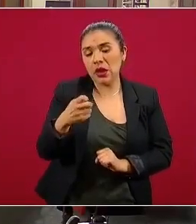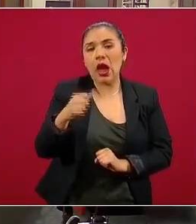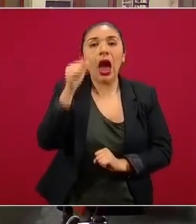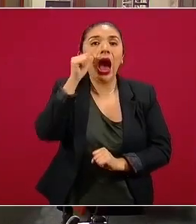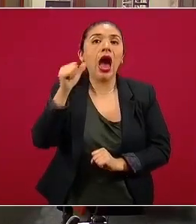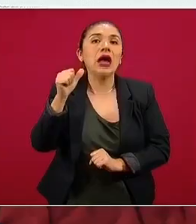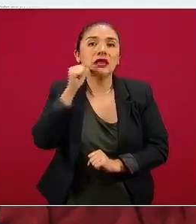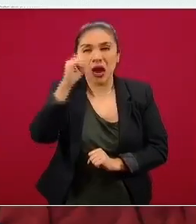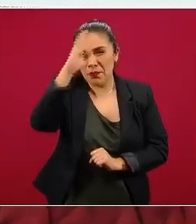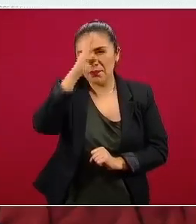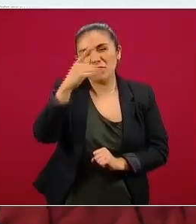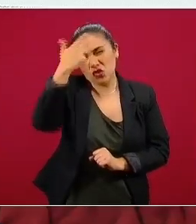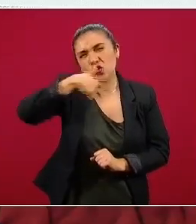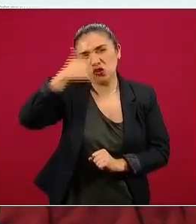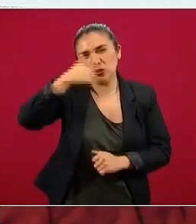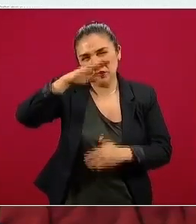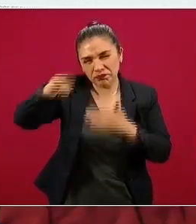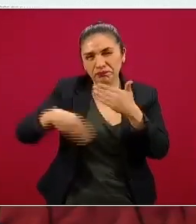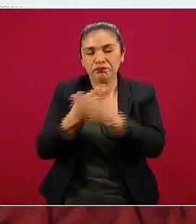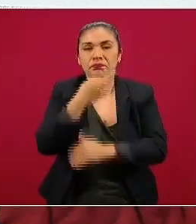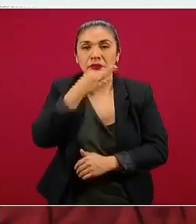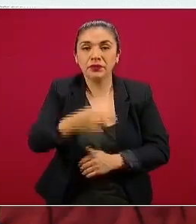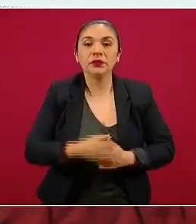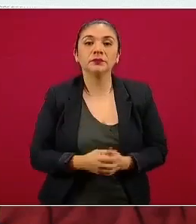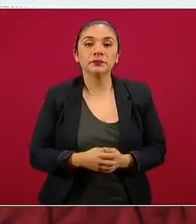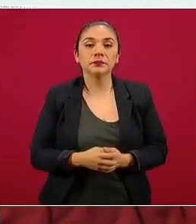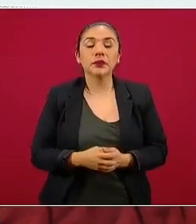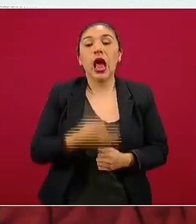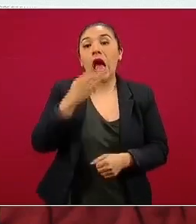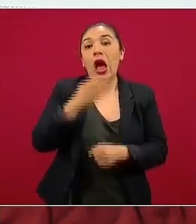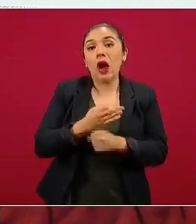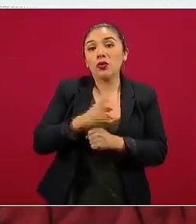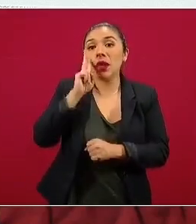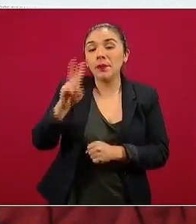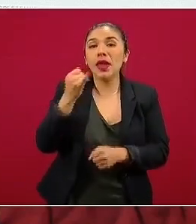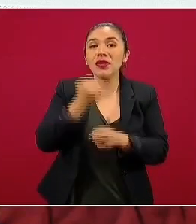de ayer a la medianoche. Bien, vamos a pasar entonces ahora al informe de la